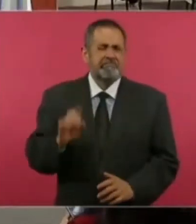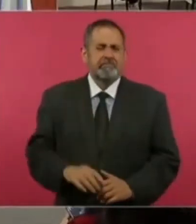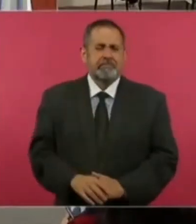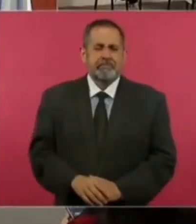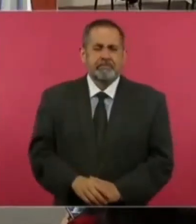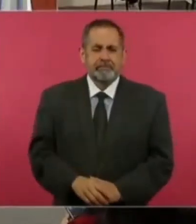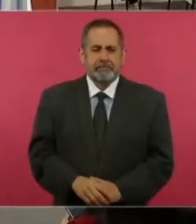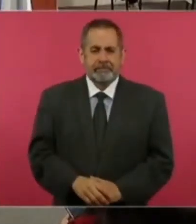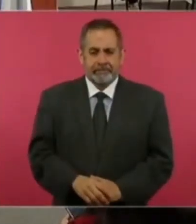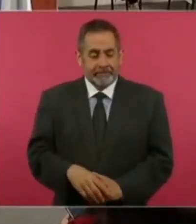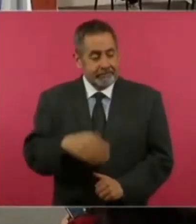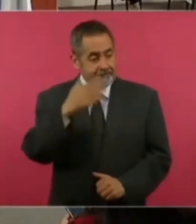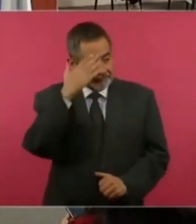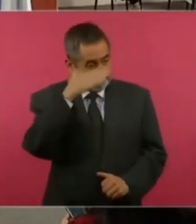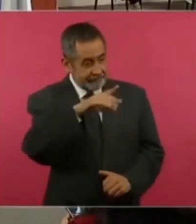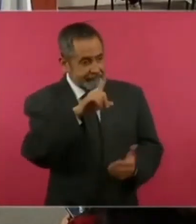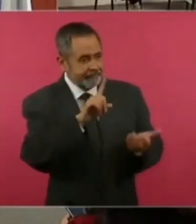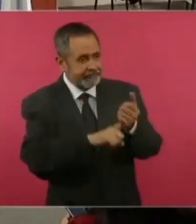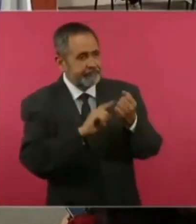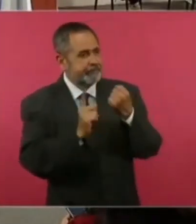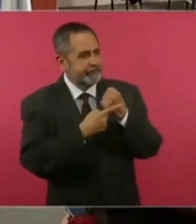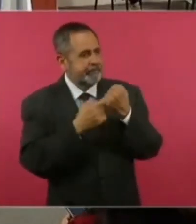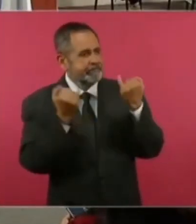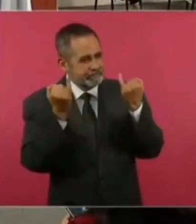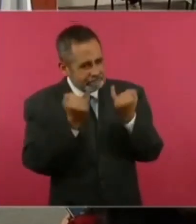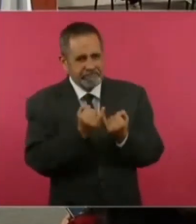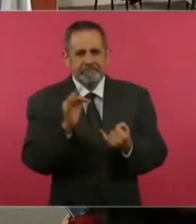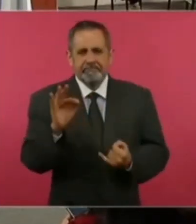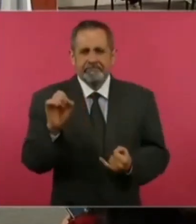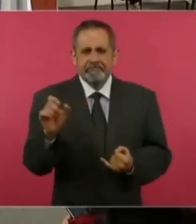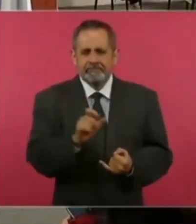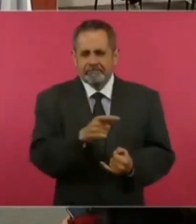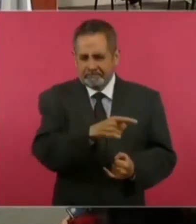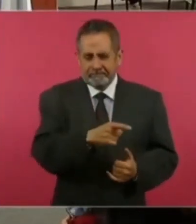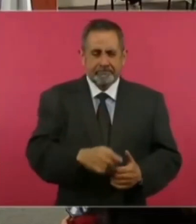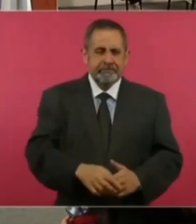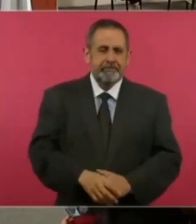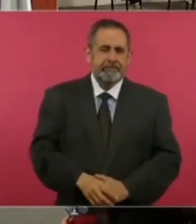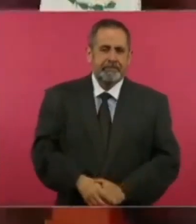La señora Xochitl Galvez.